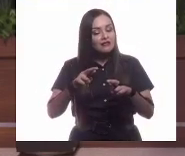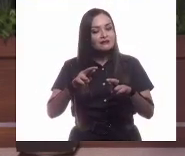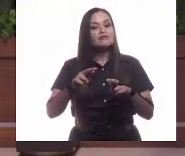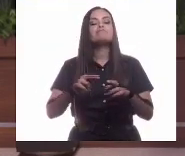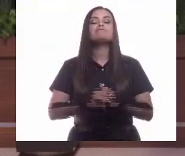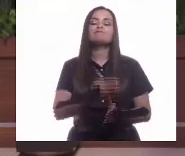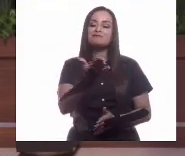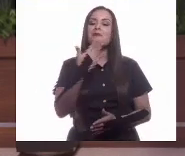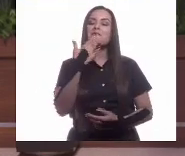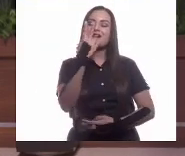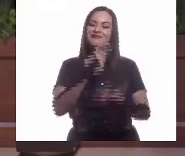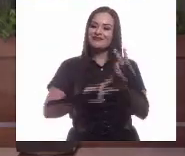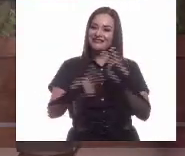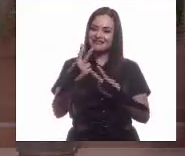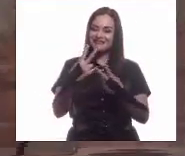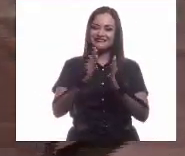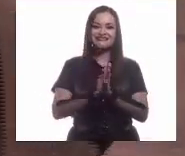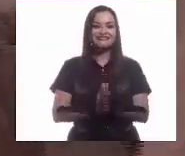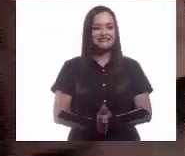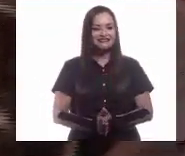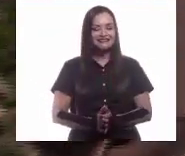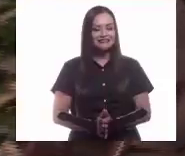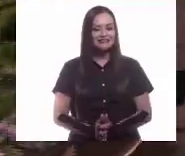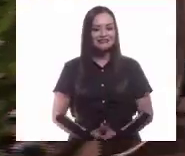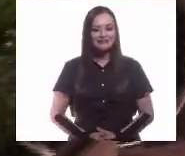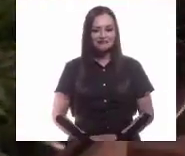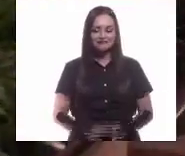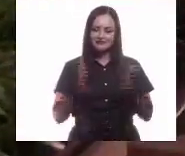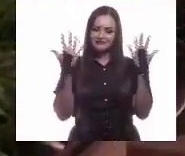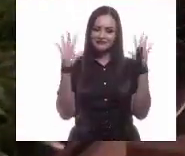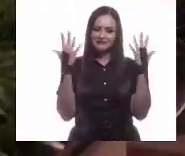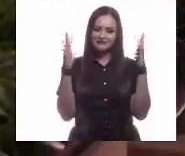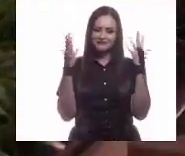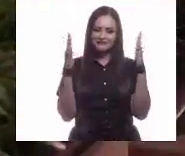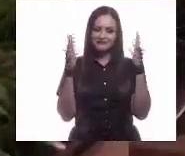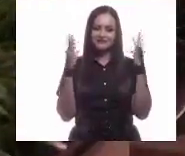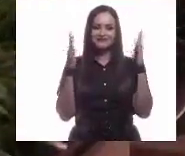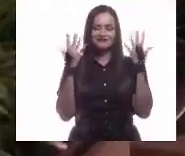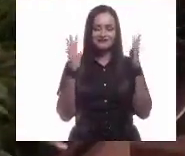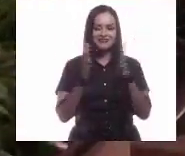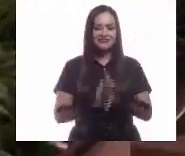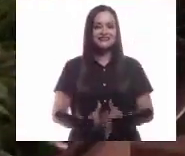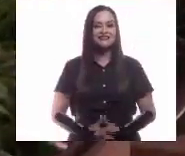Fuerzas Navales. Bienvenido, almirante, es un gusto tenerlo por acá.